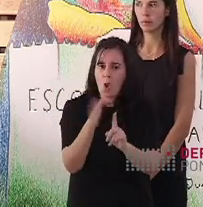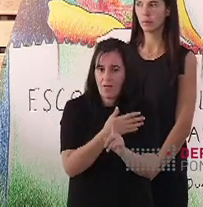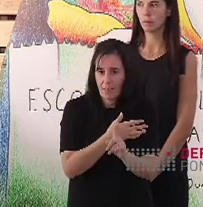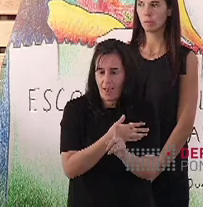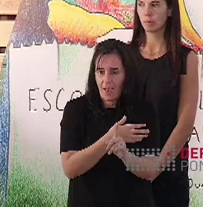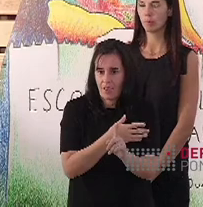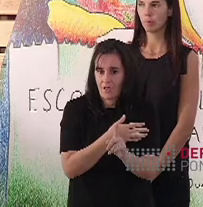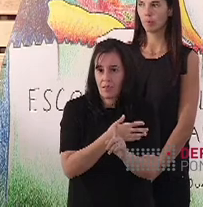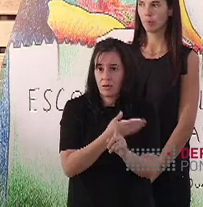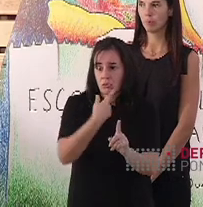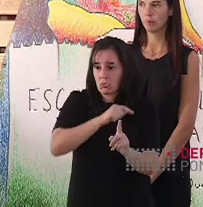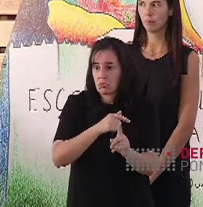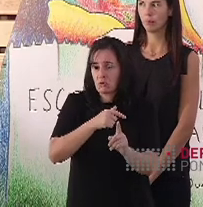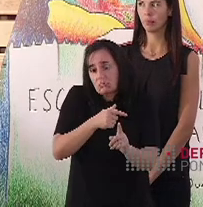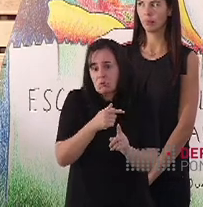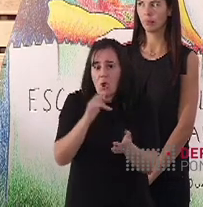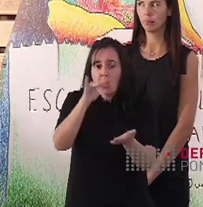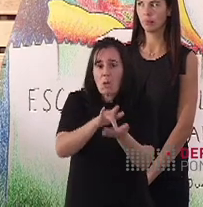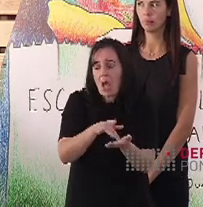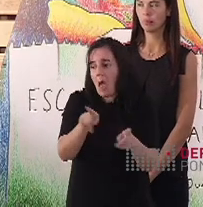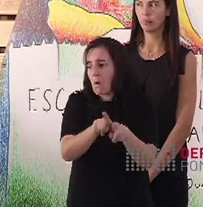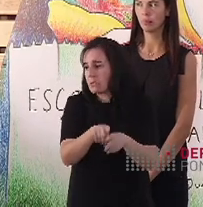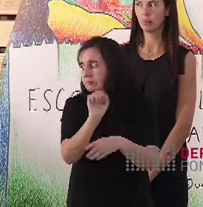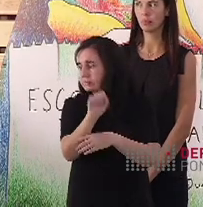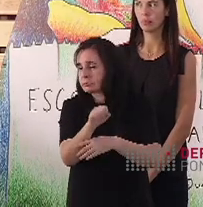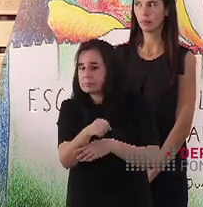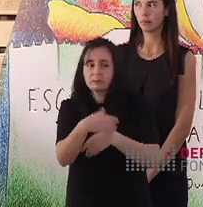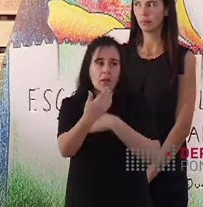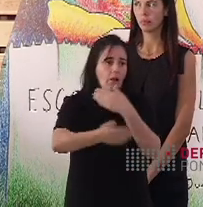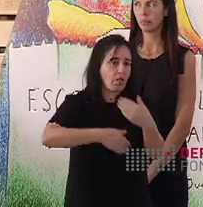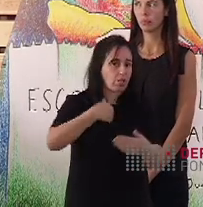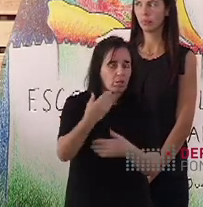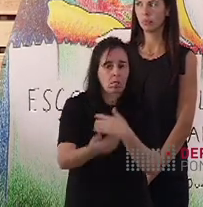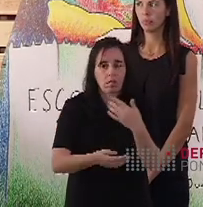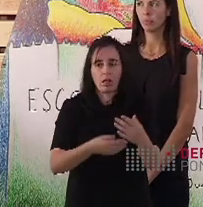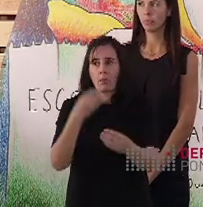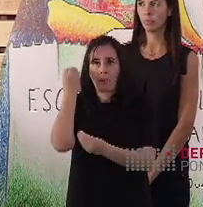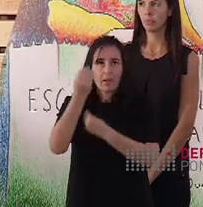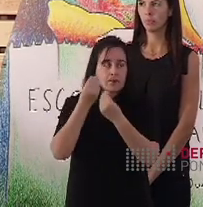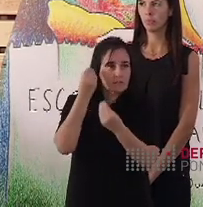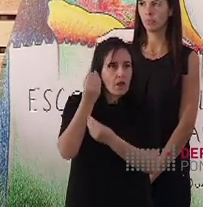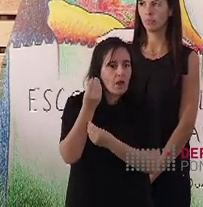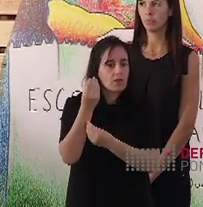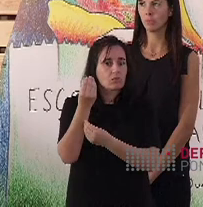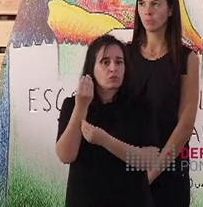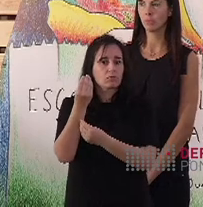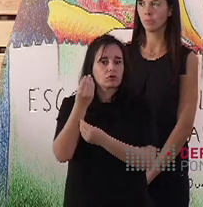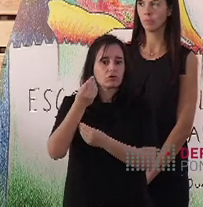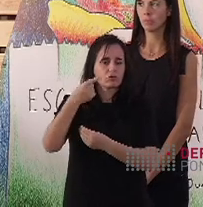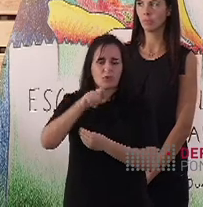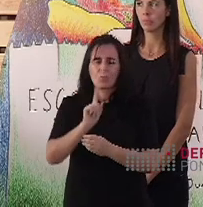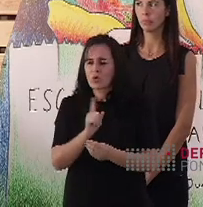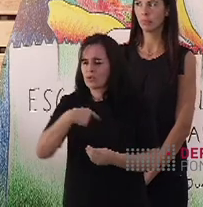este abordando como tal, o feito de que esteamos dándolle voltas e pensando que non estudando,